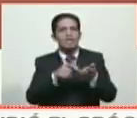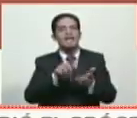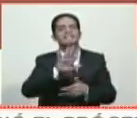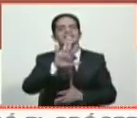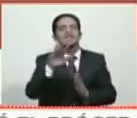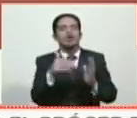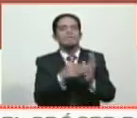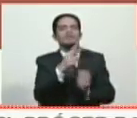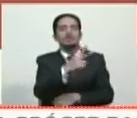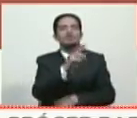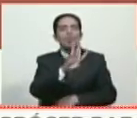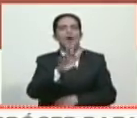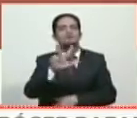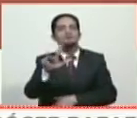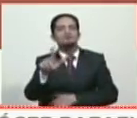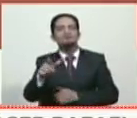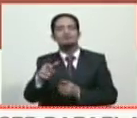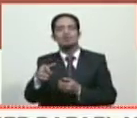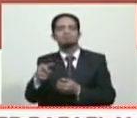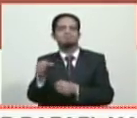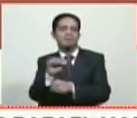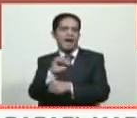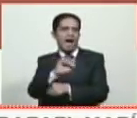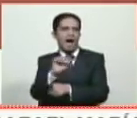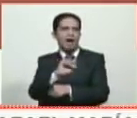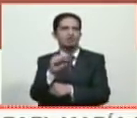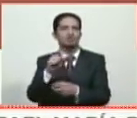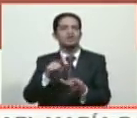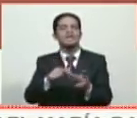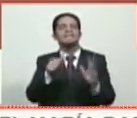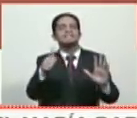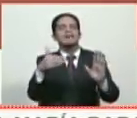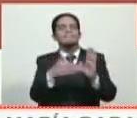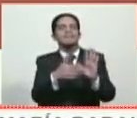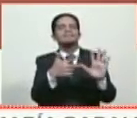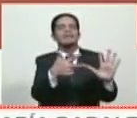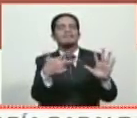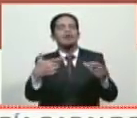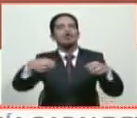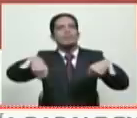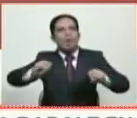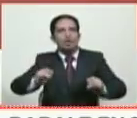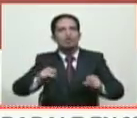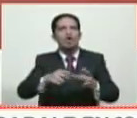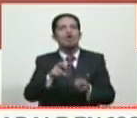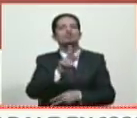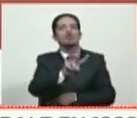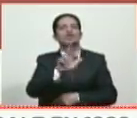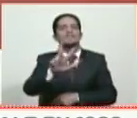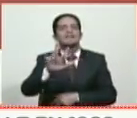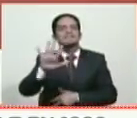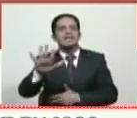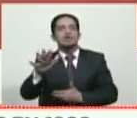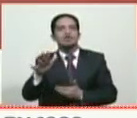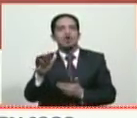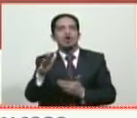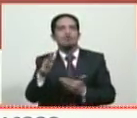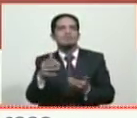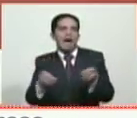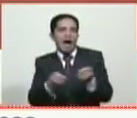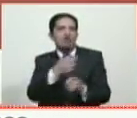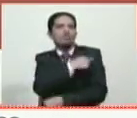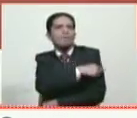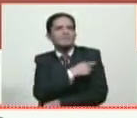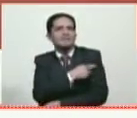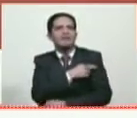5.241 vehículos de patrullaje, 6.338 motos, 235 ambulancias,